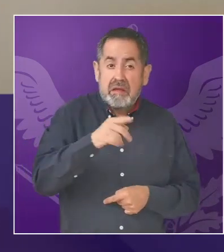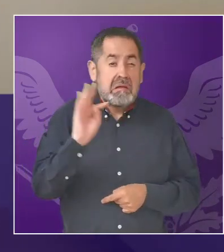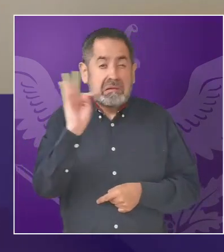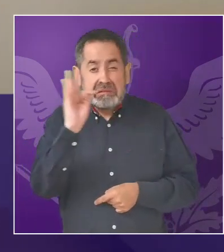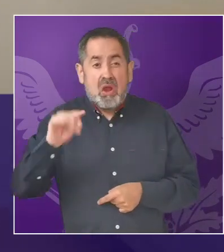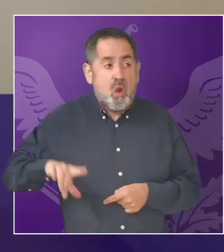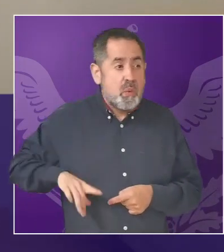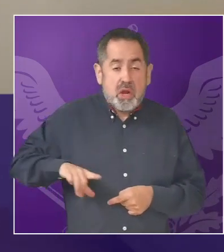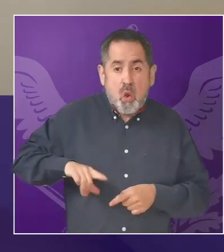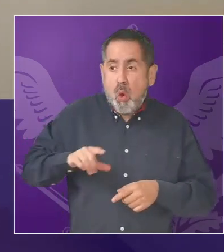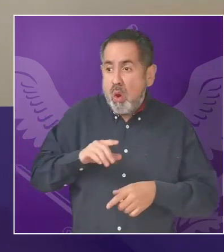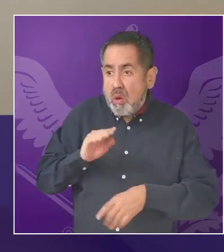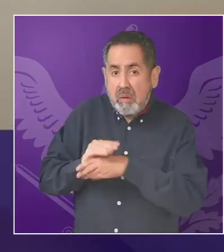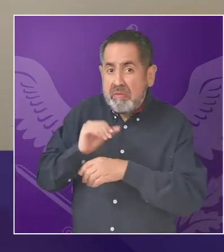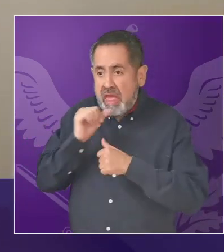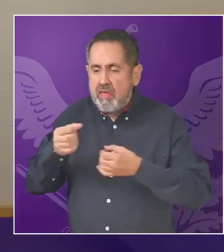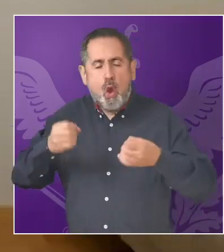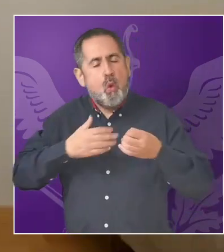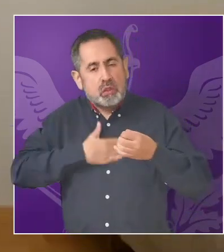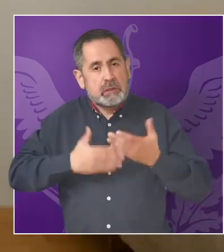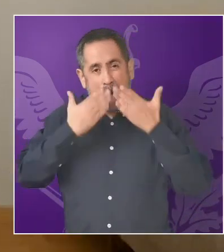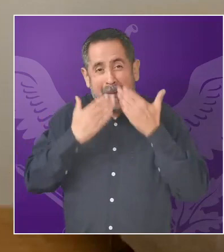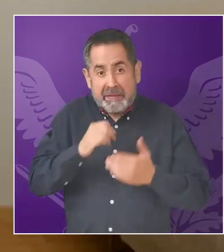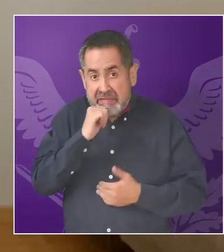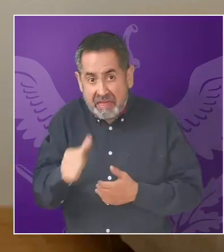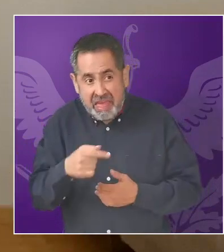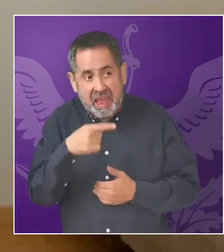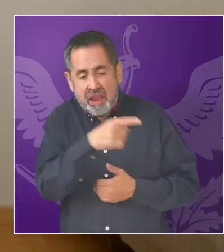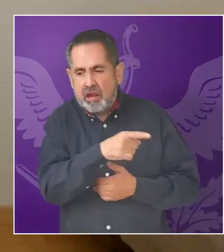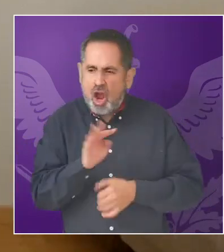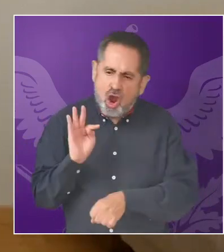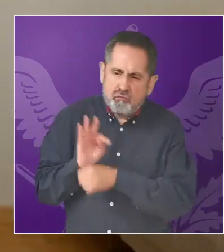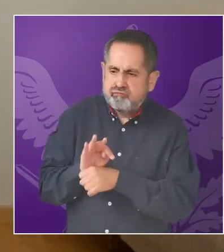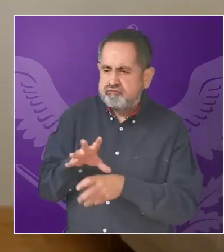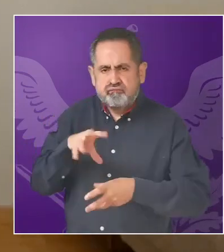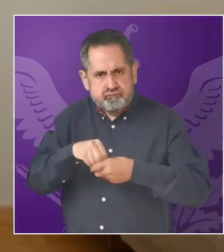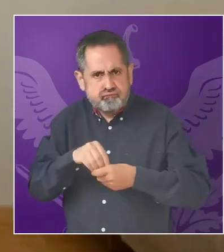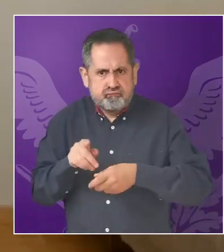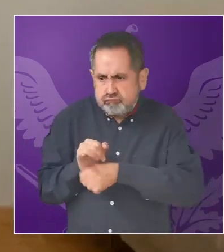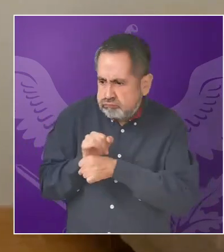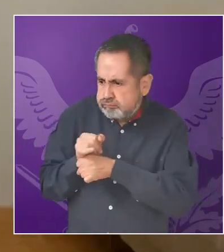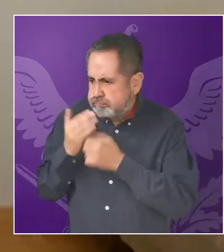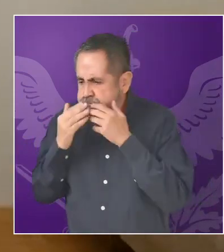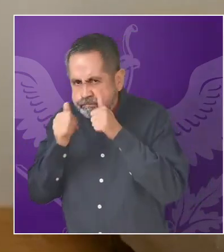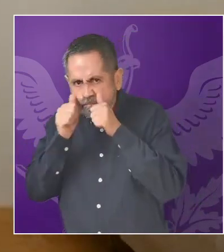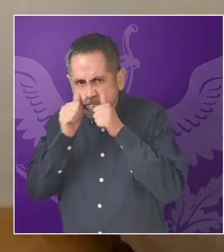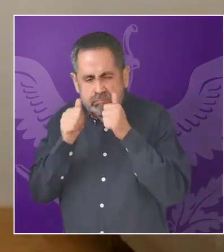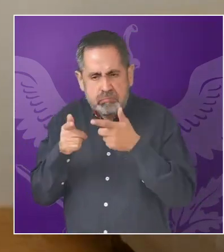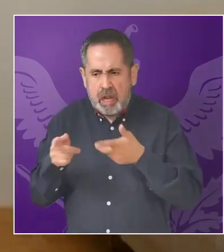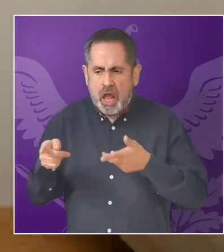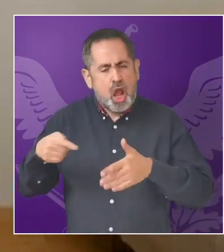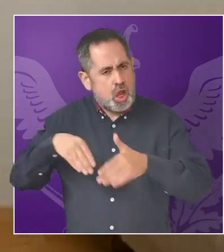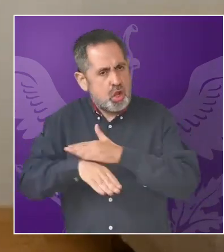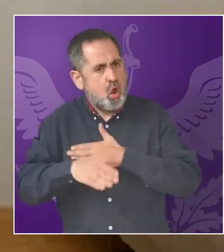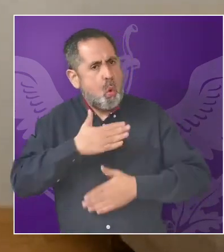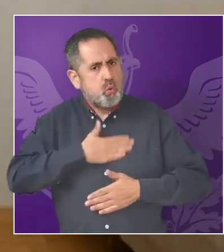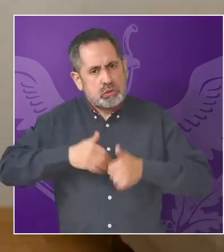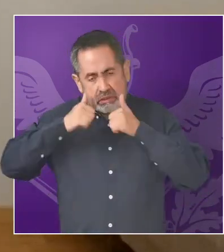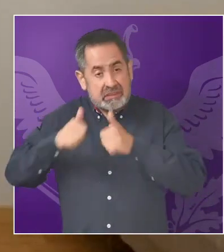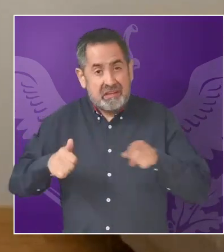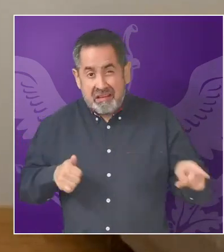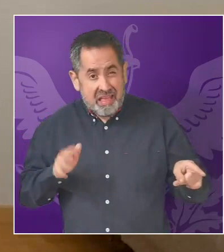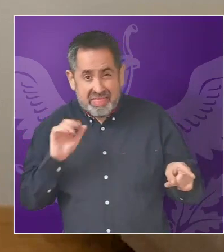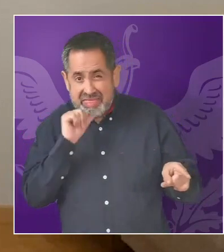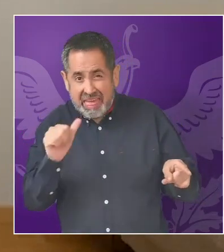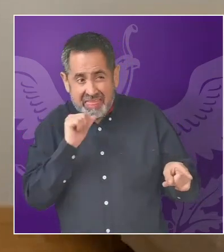circunstancias. Mientras el Estado no garantice el acceso a la justicia, que se fortalezcan los órganos de investigación y de